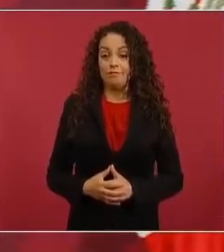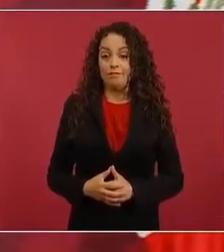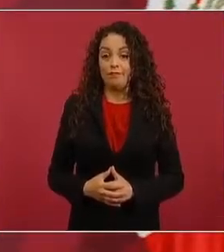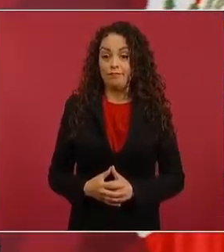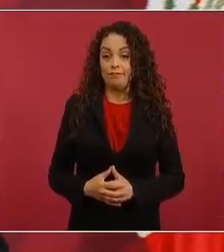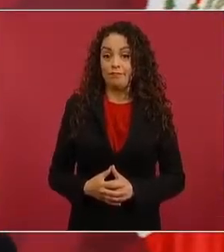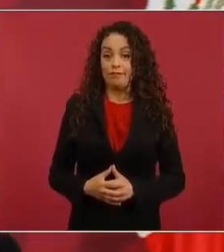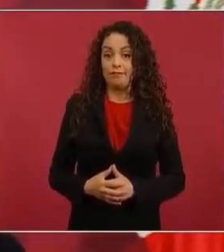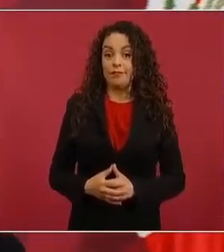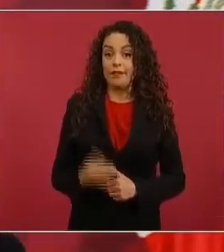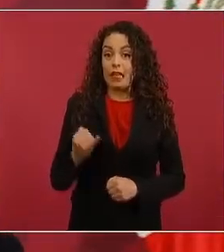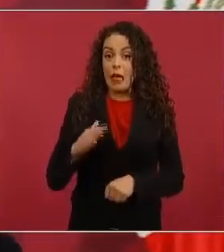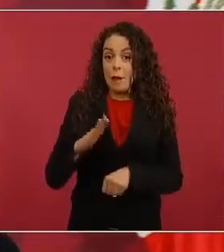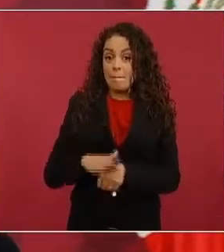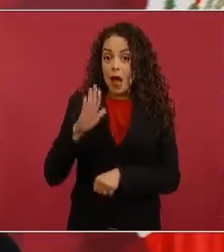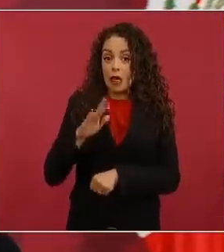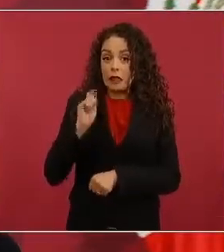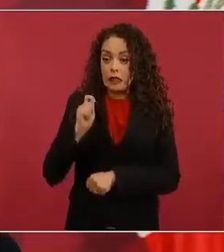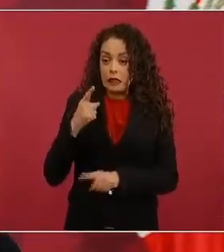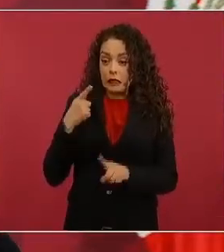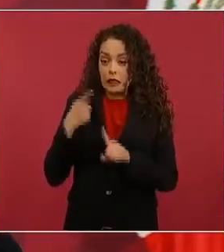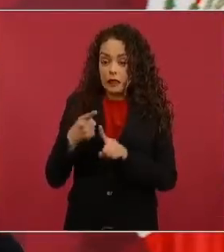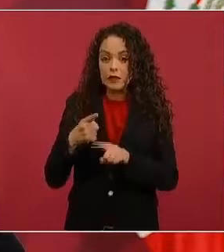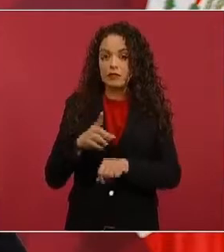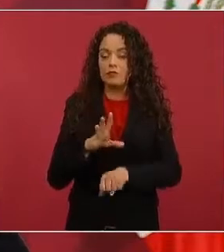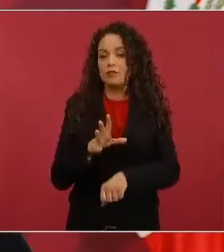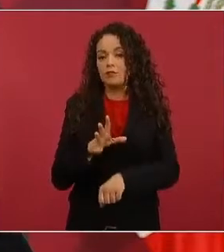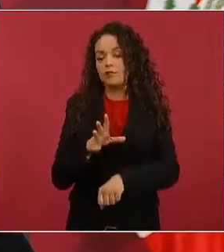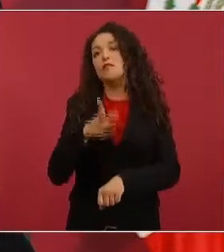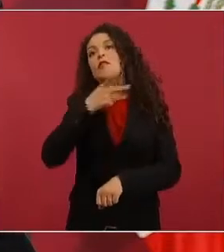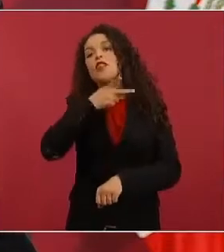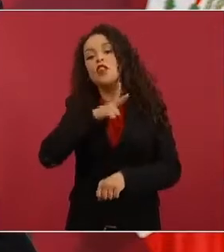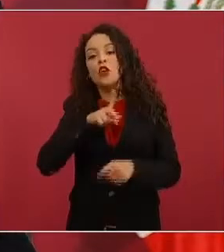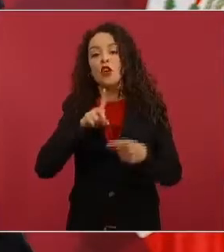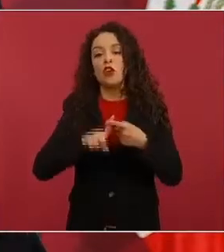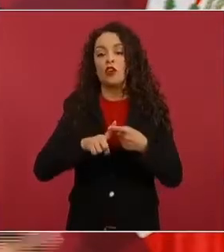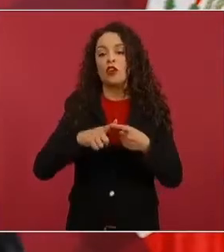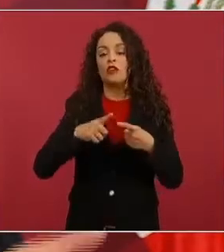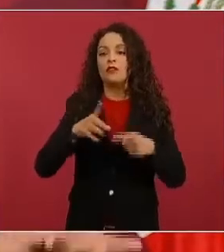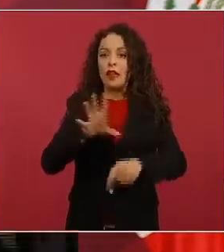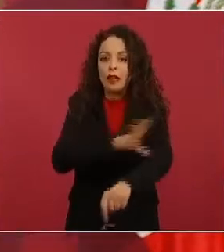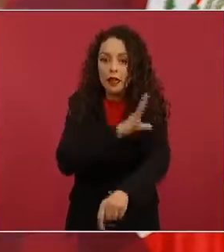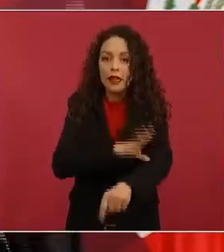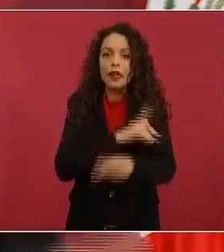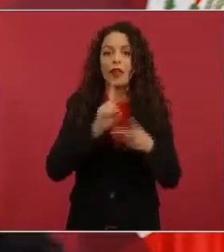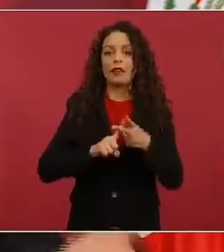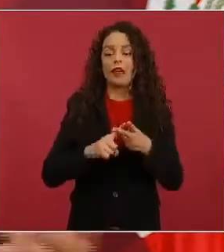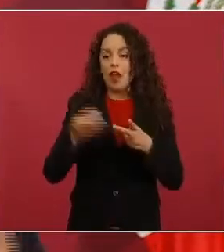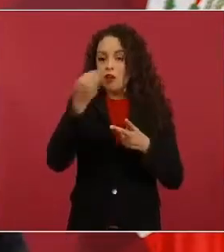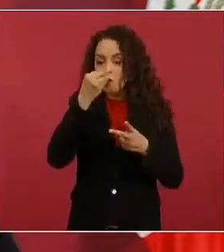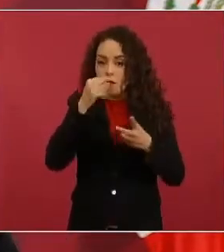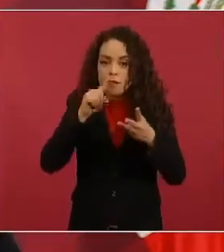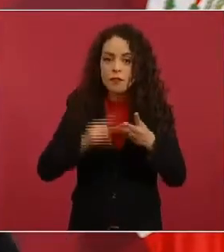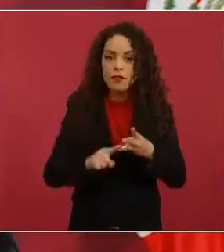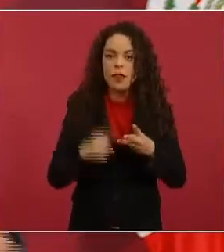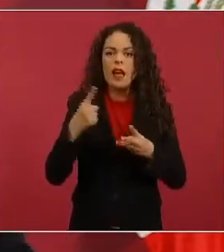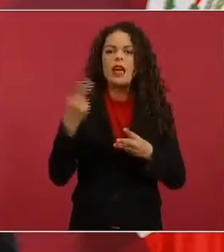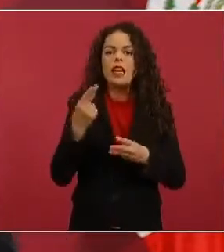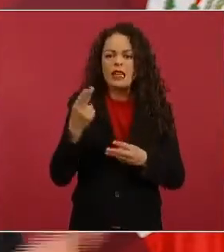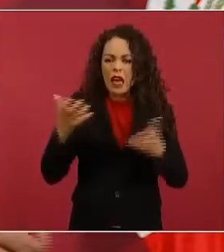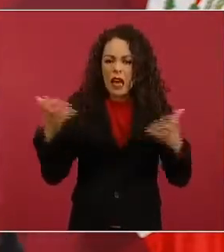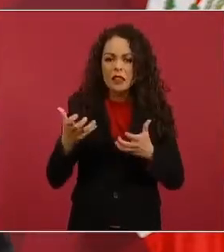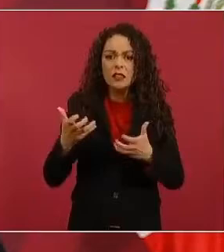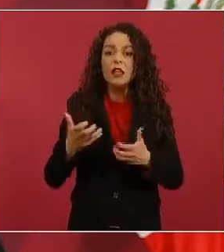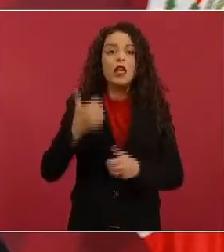de petróleo, de energéticos y de alimentos, que tenemos que procurar todos